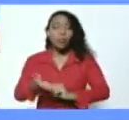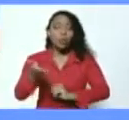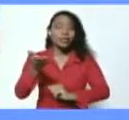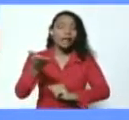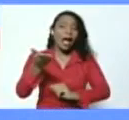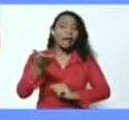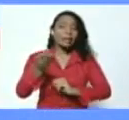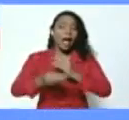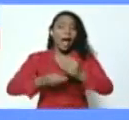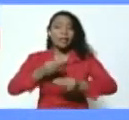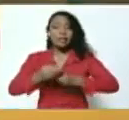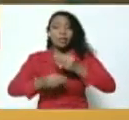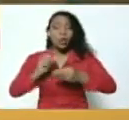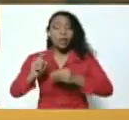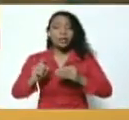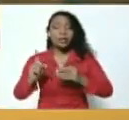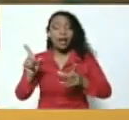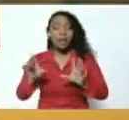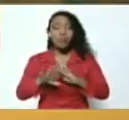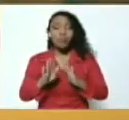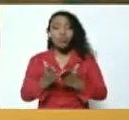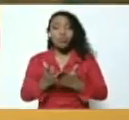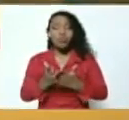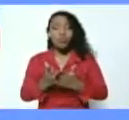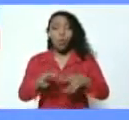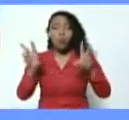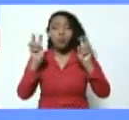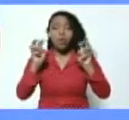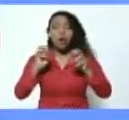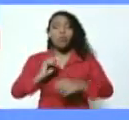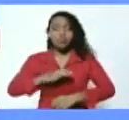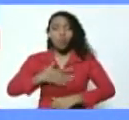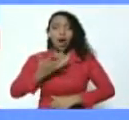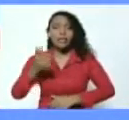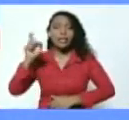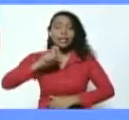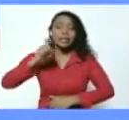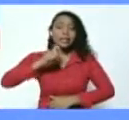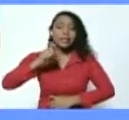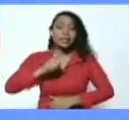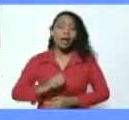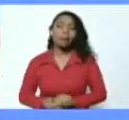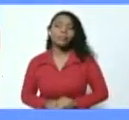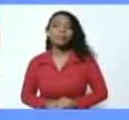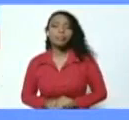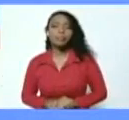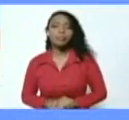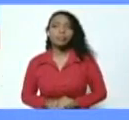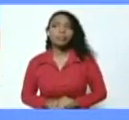concreción de ese mundo nuevo que es posible y necesario.